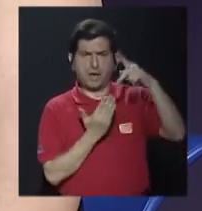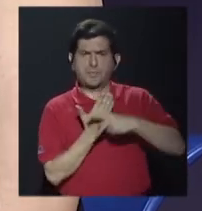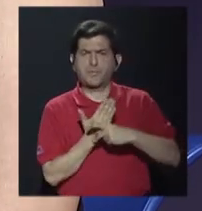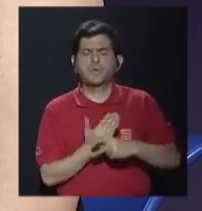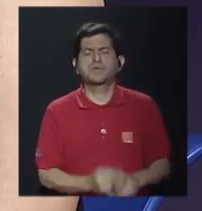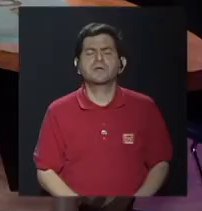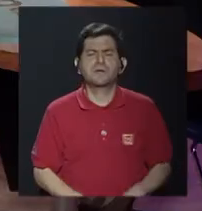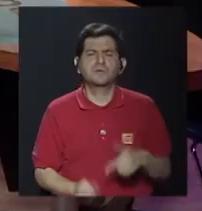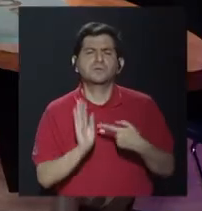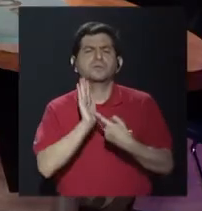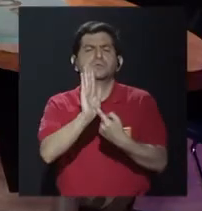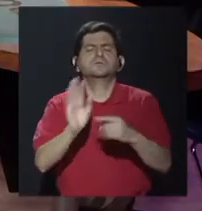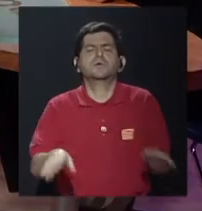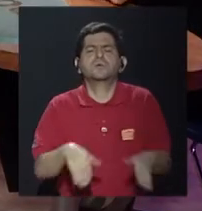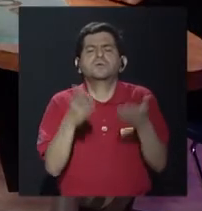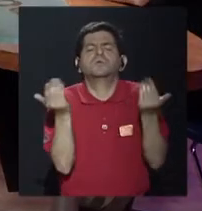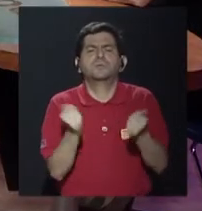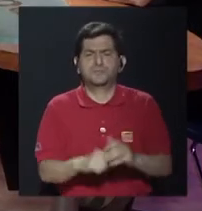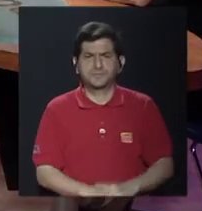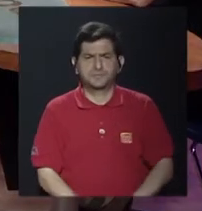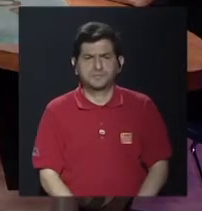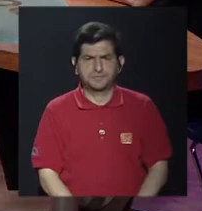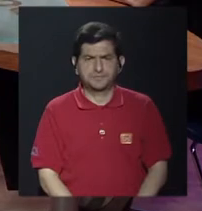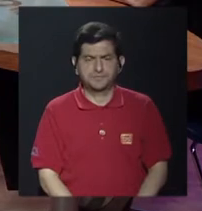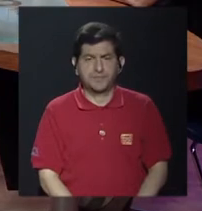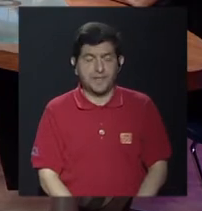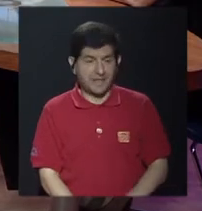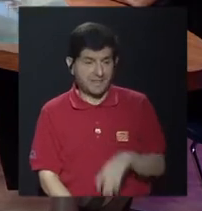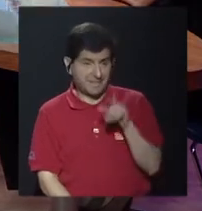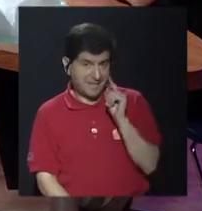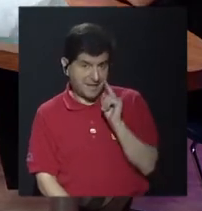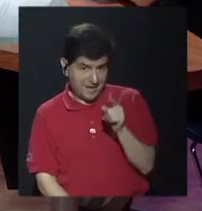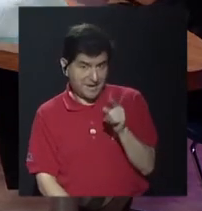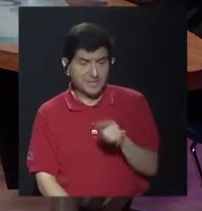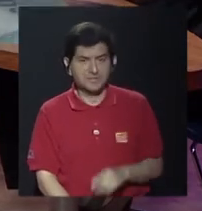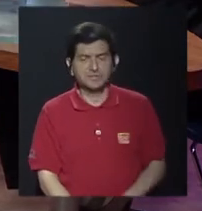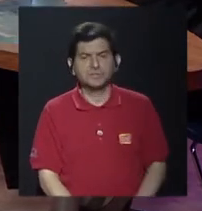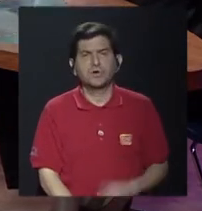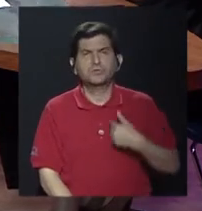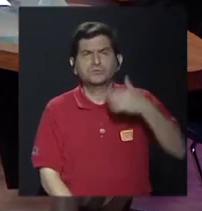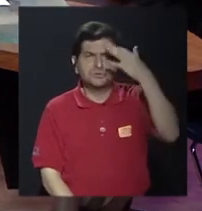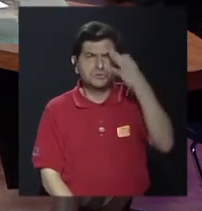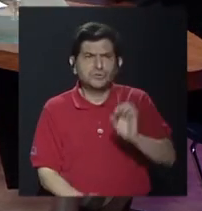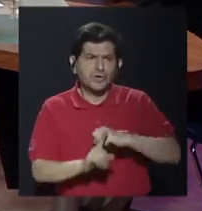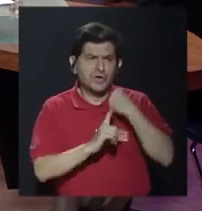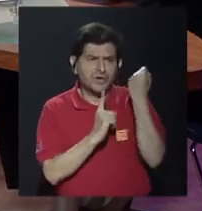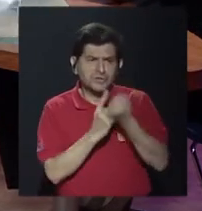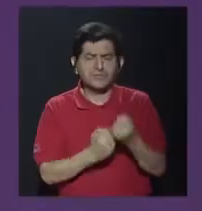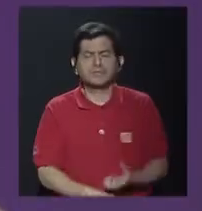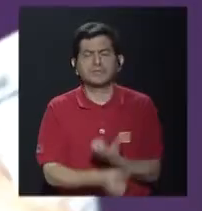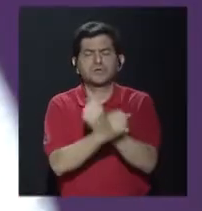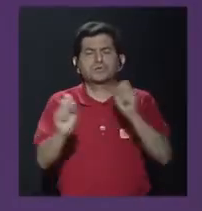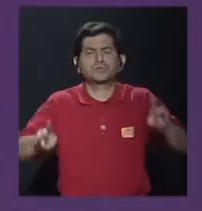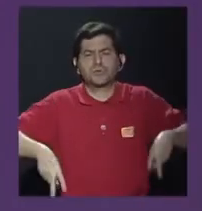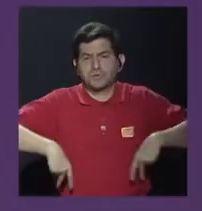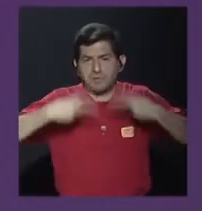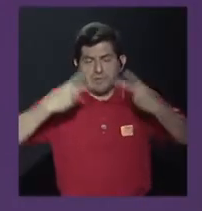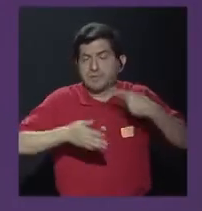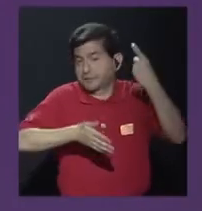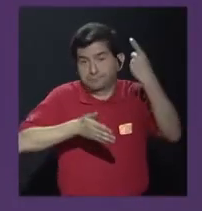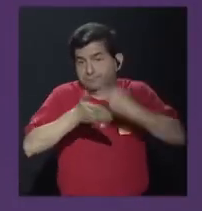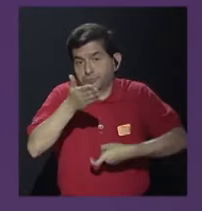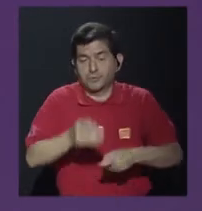plantearon? Bueno, sobre eso, yo creo que es una cuestión de sobrevivencia contundente. O